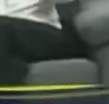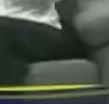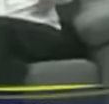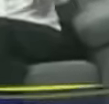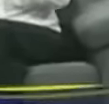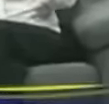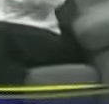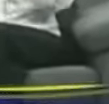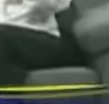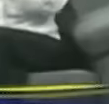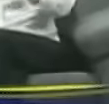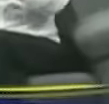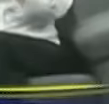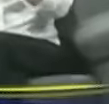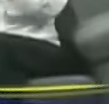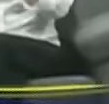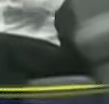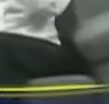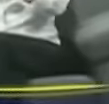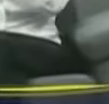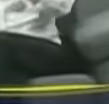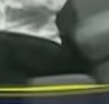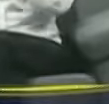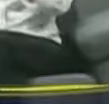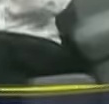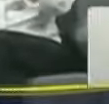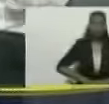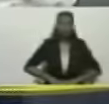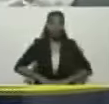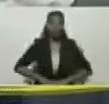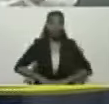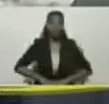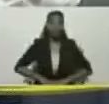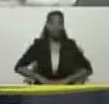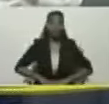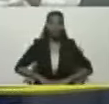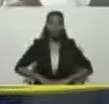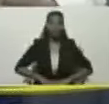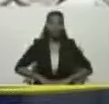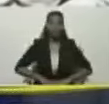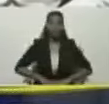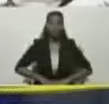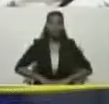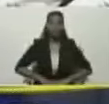hay que quererlas y respetarlas.